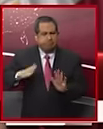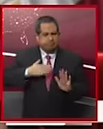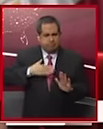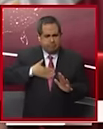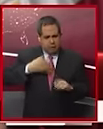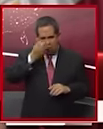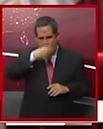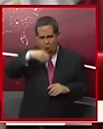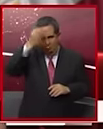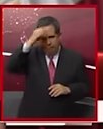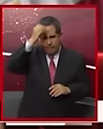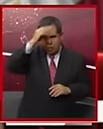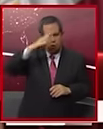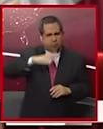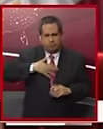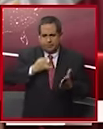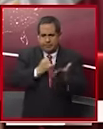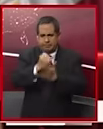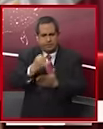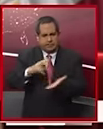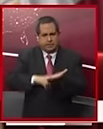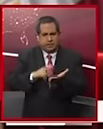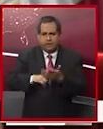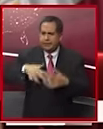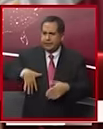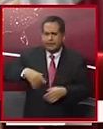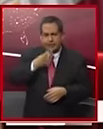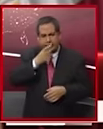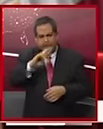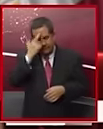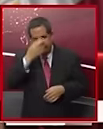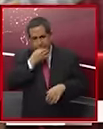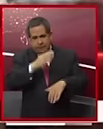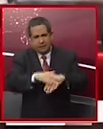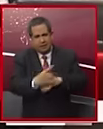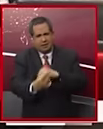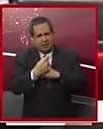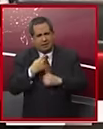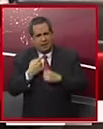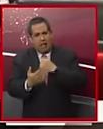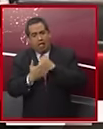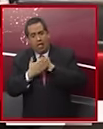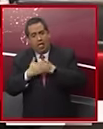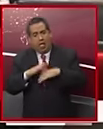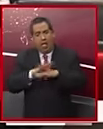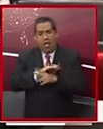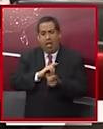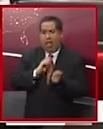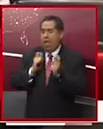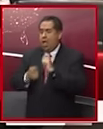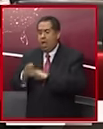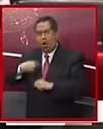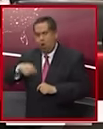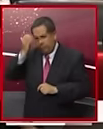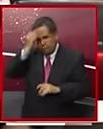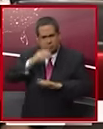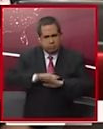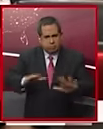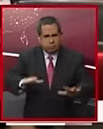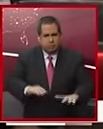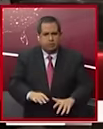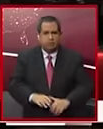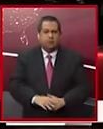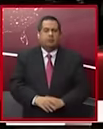nuestras opiniones, que ya le recordaba aquí a un compañero constituyente que nos quiere reconvenir a nuestras opiniones.